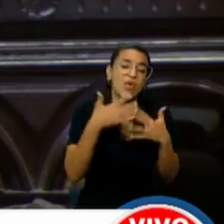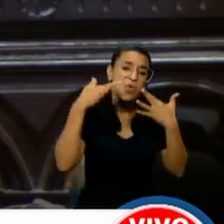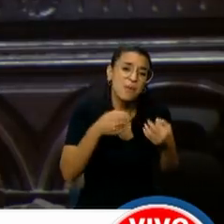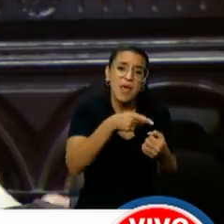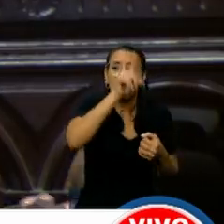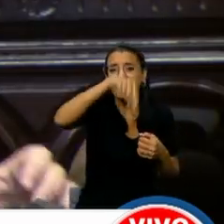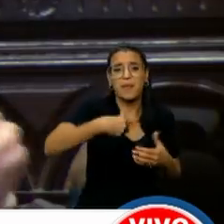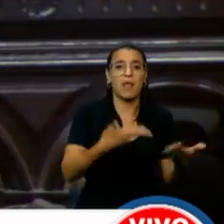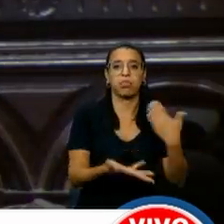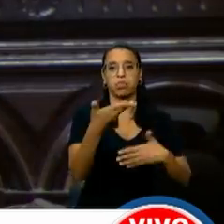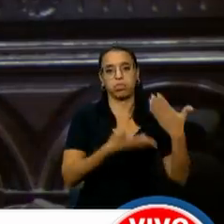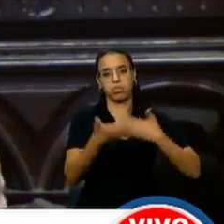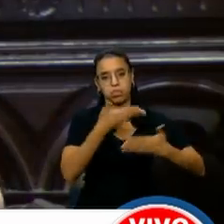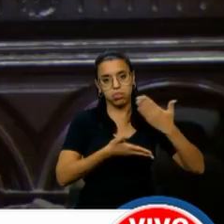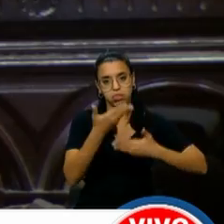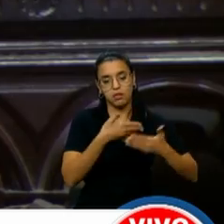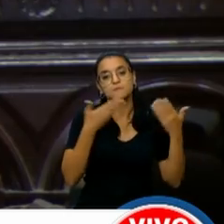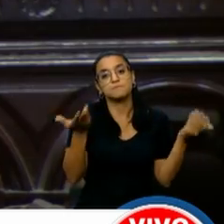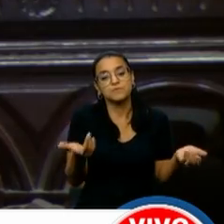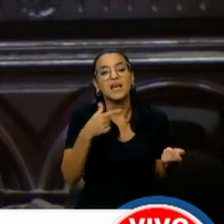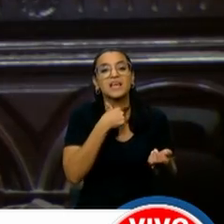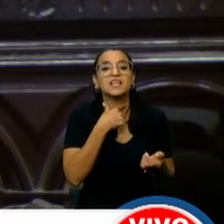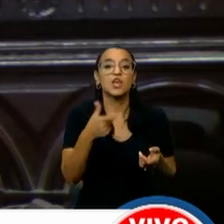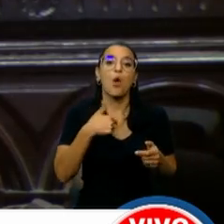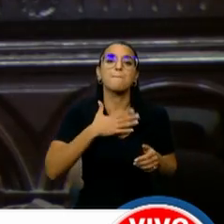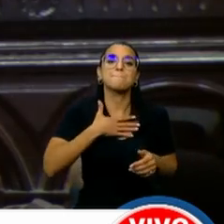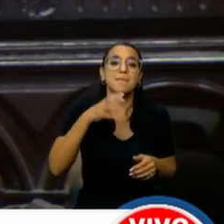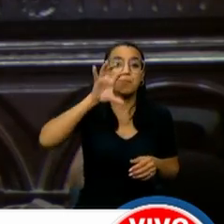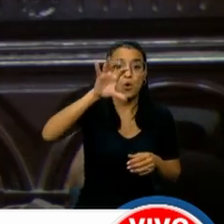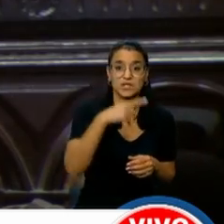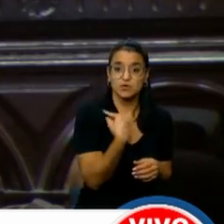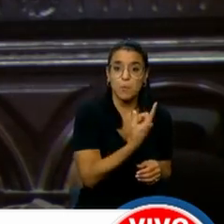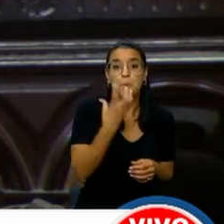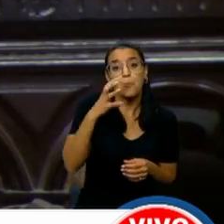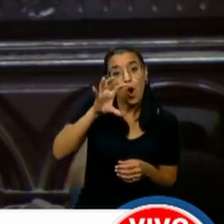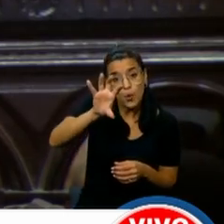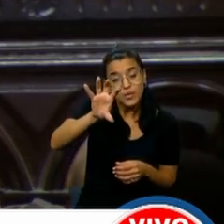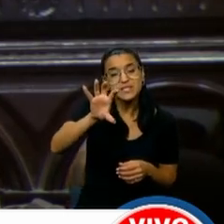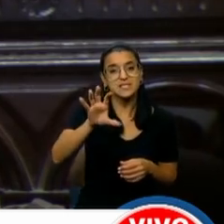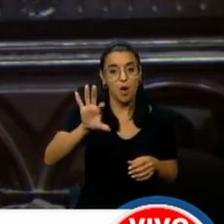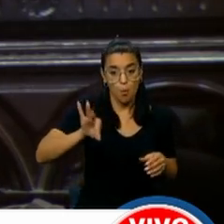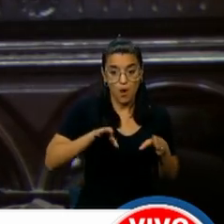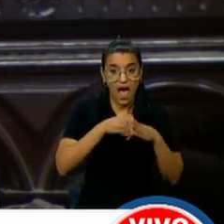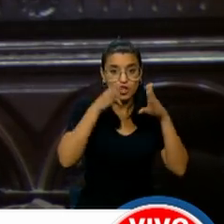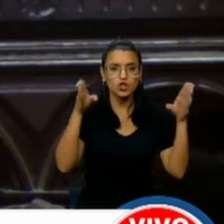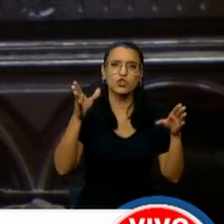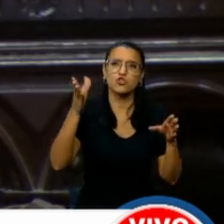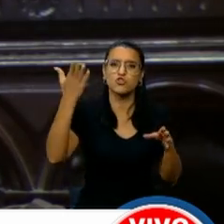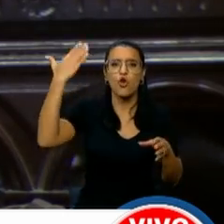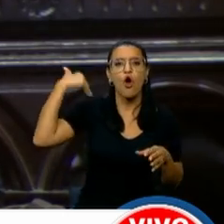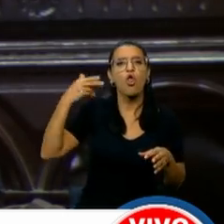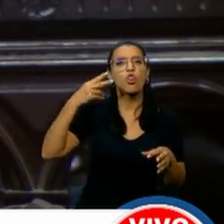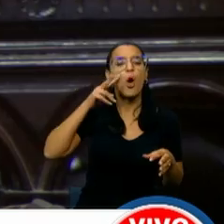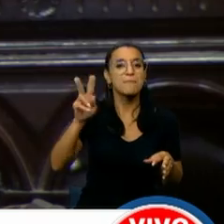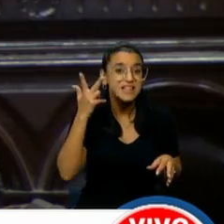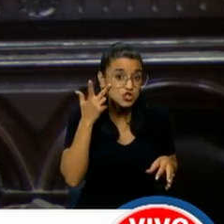producido un retroceso y en eso quiero hablar un poco de mis provincias nosotros en la provincia un año allá por el 2018